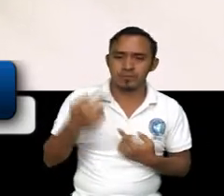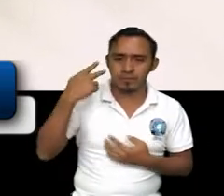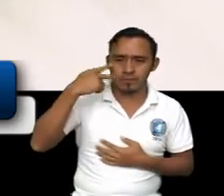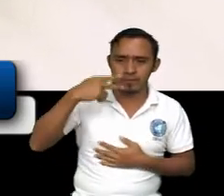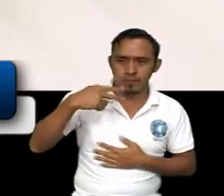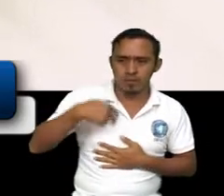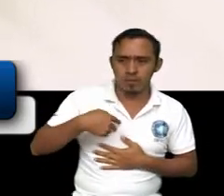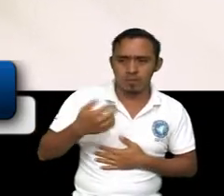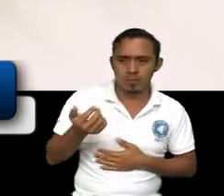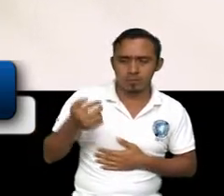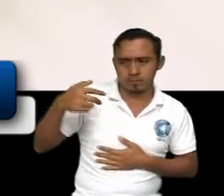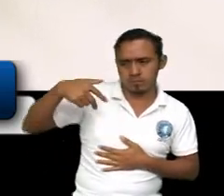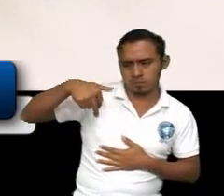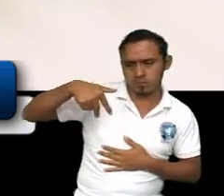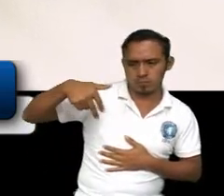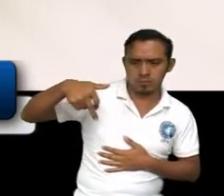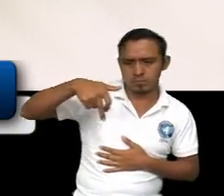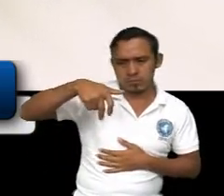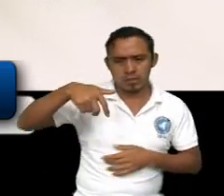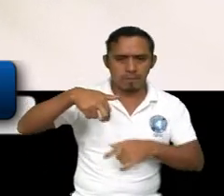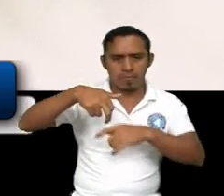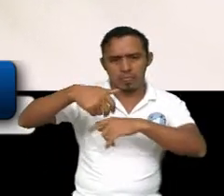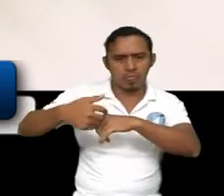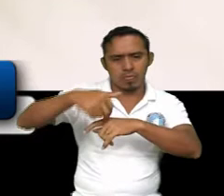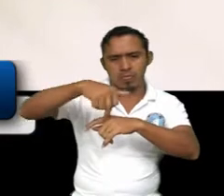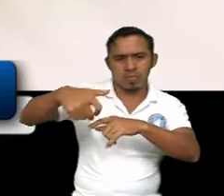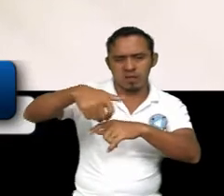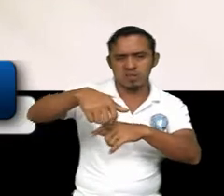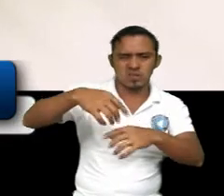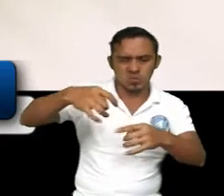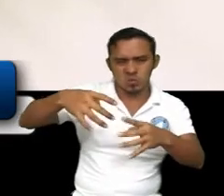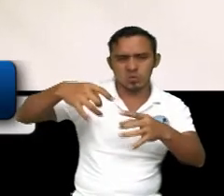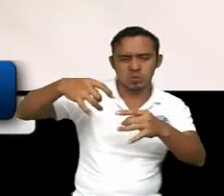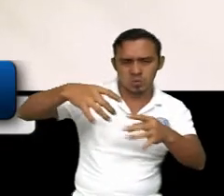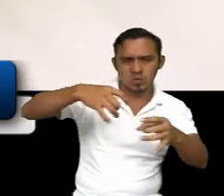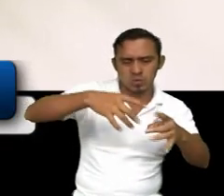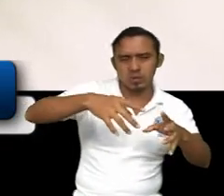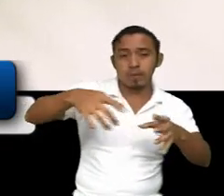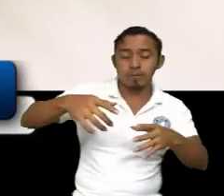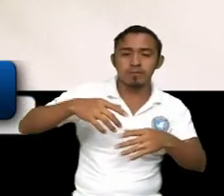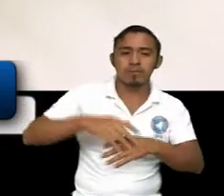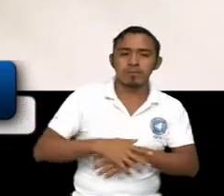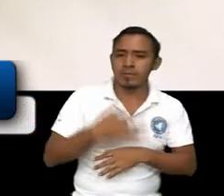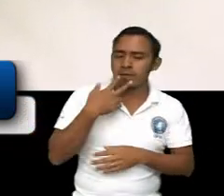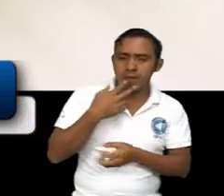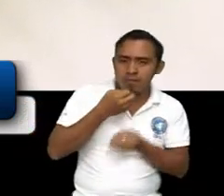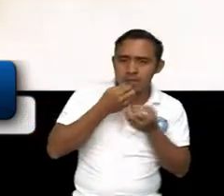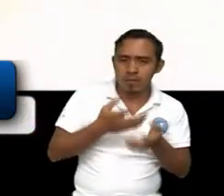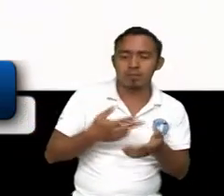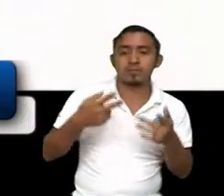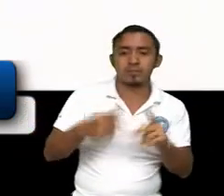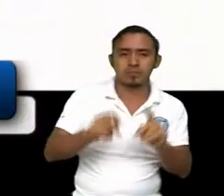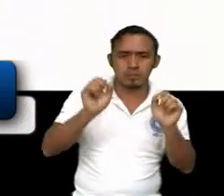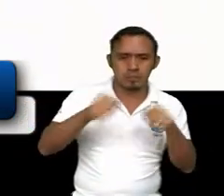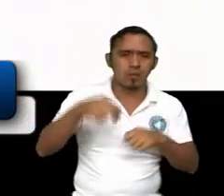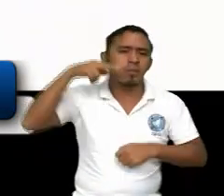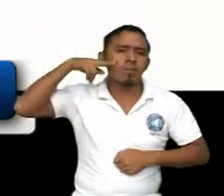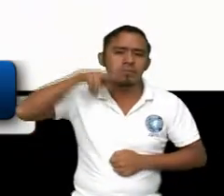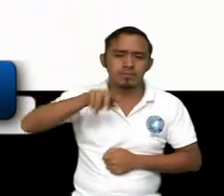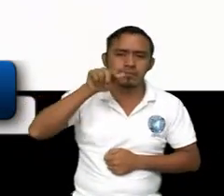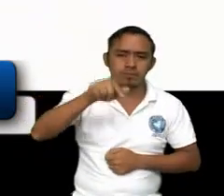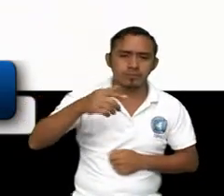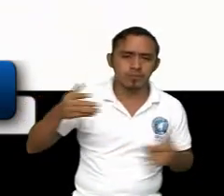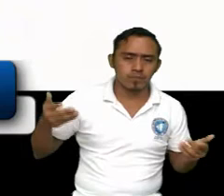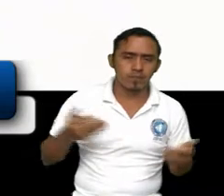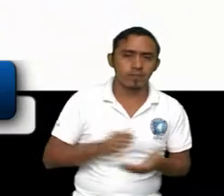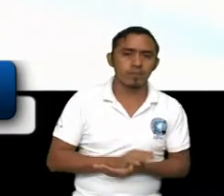no adecuada o miran que pone el pie y se queja ellos tal vez no lo manifiestan pero nosotros lo podemos determinar e